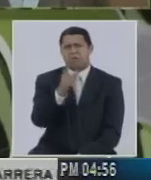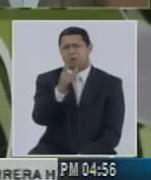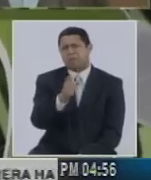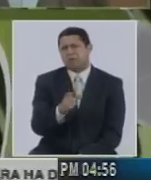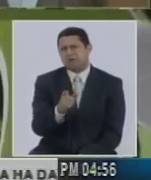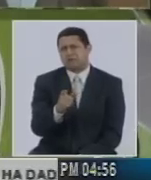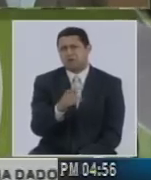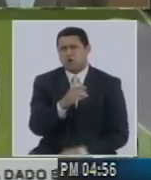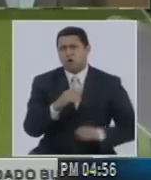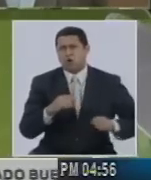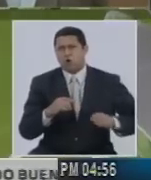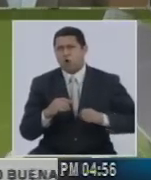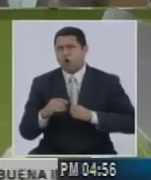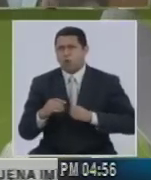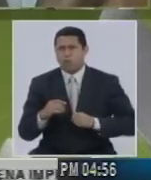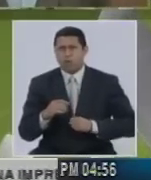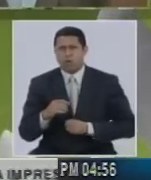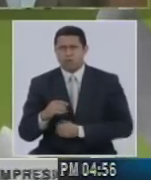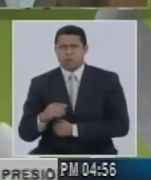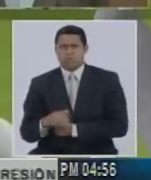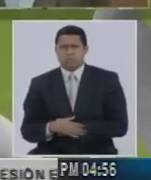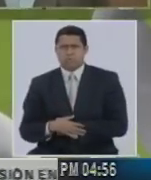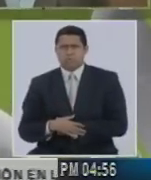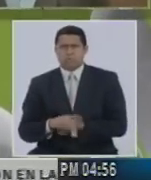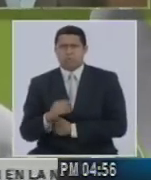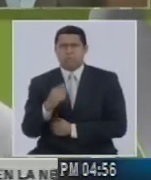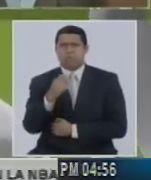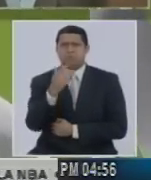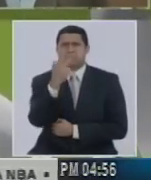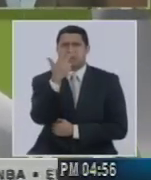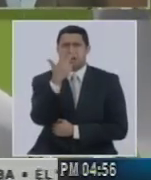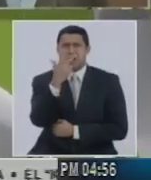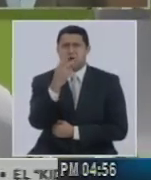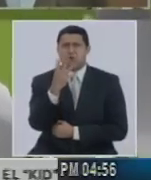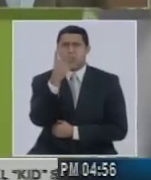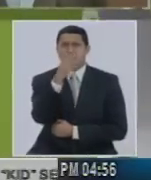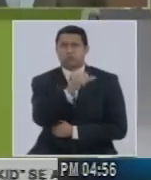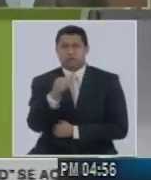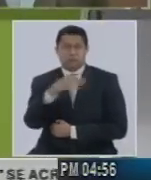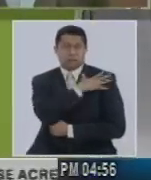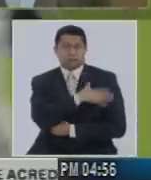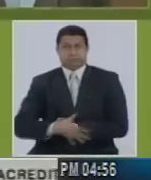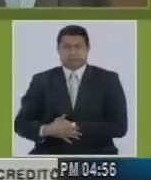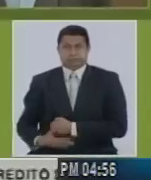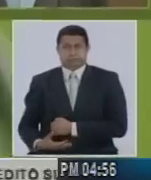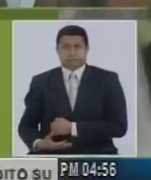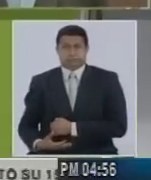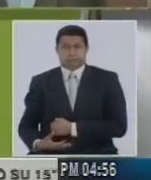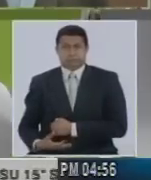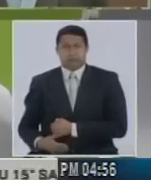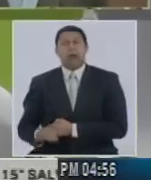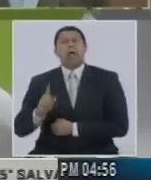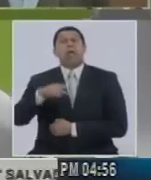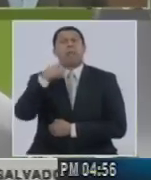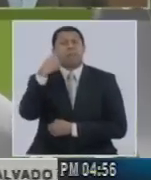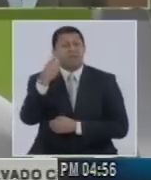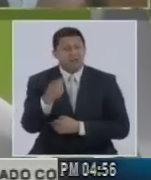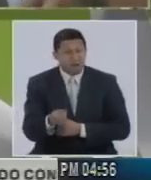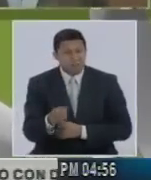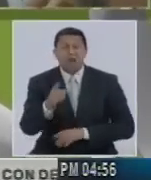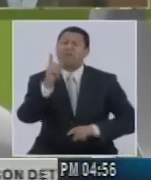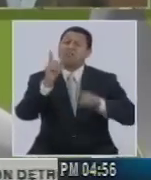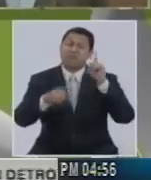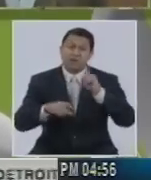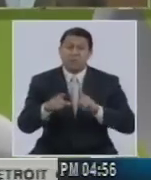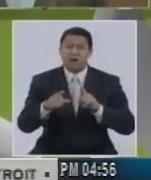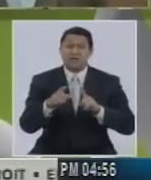típicamente no van a mover el hombro casi nada para los primeros 3 o 4 semanas. Pero depende totalmente de la